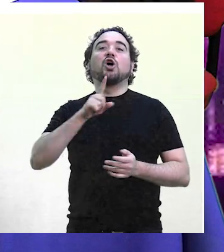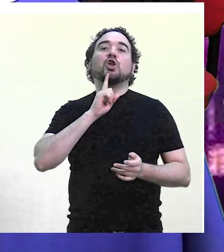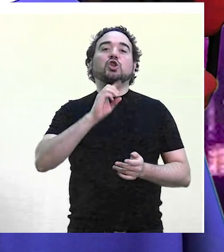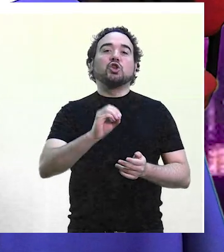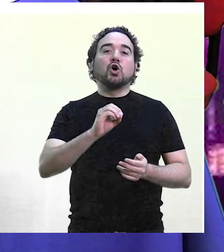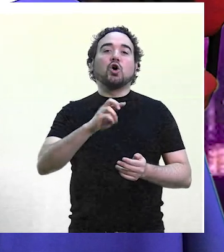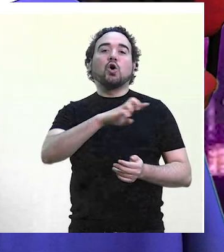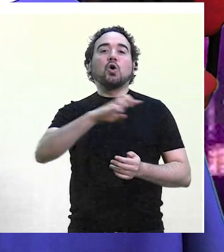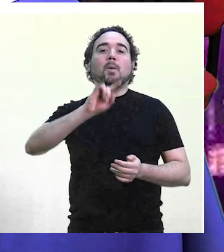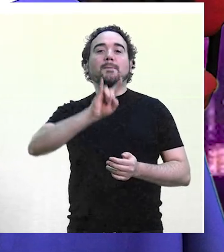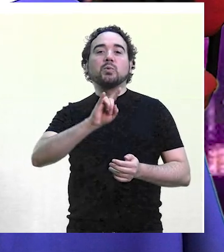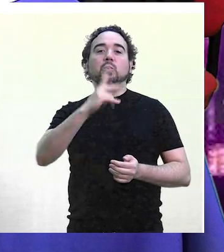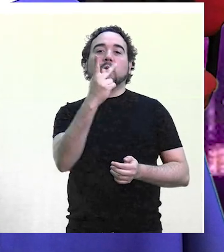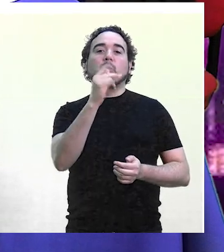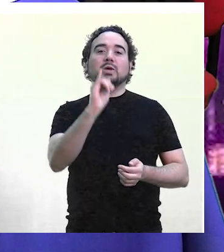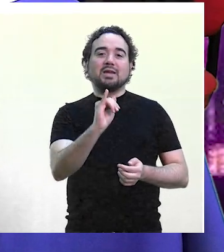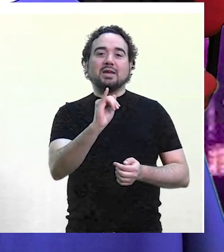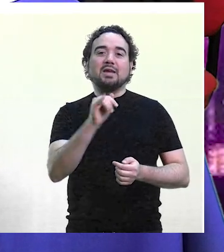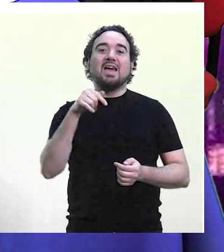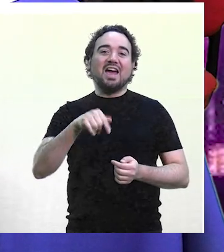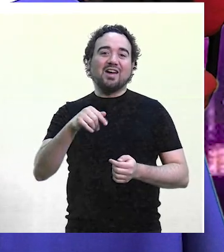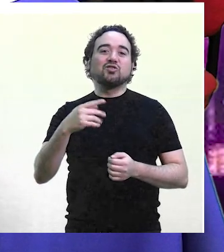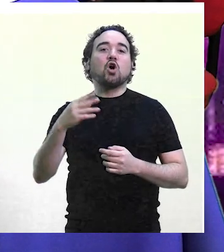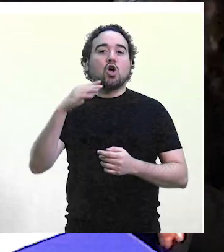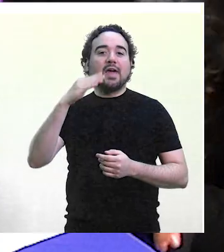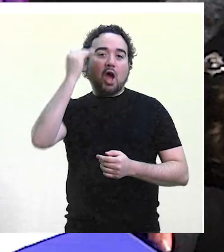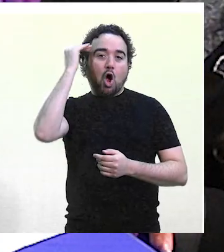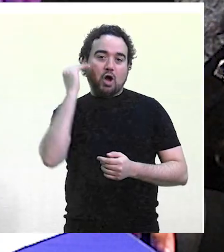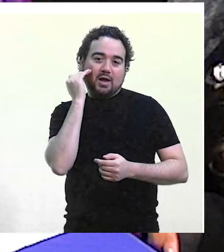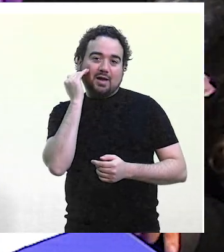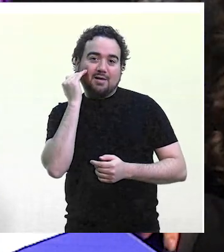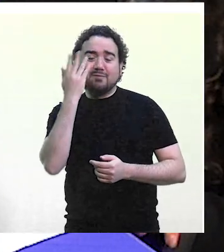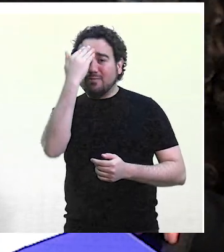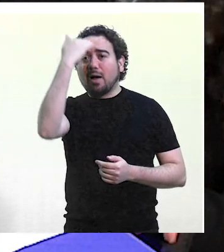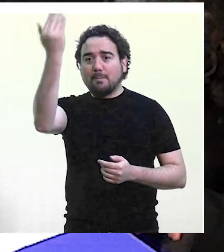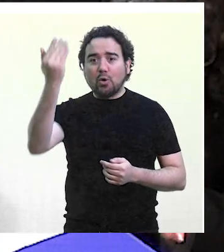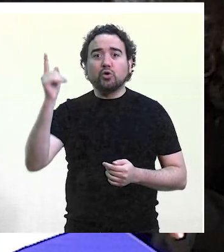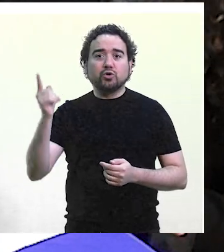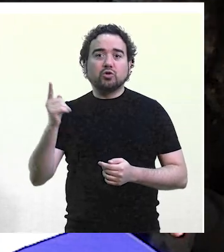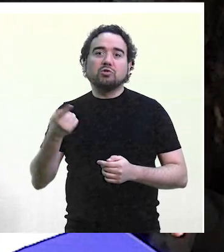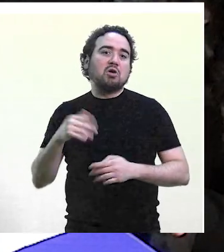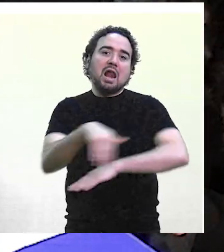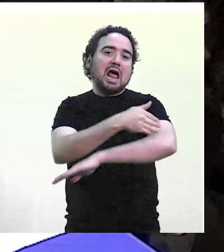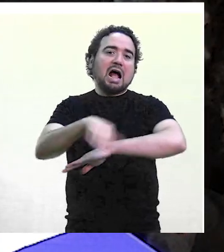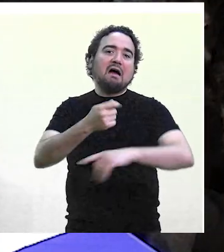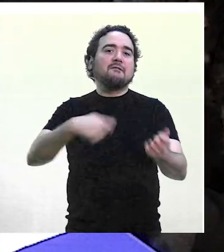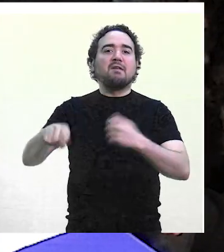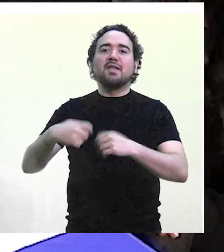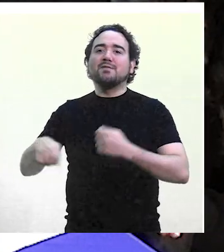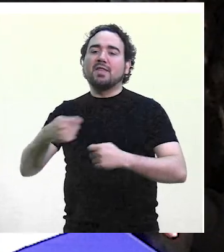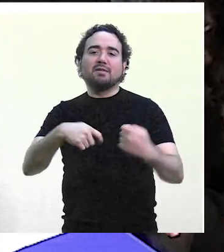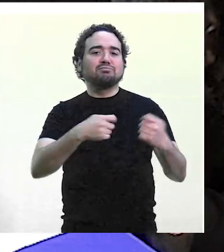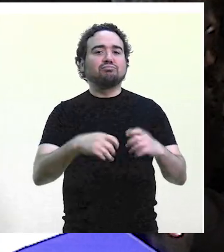El día de hoy les traigo el tteokbokki. No sé si lo han escuchado. Es un plato coreano. Muy, muy popular. Es